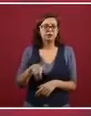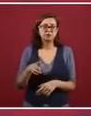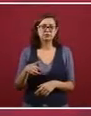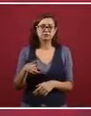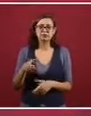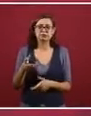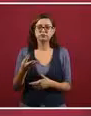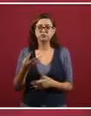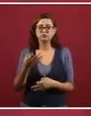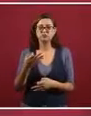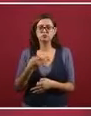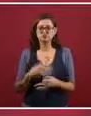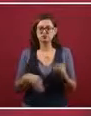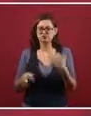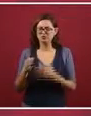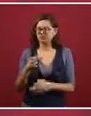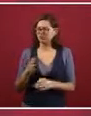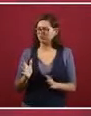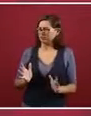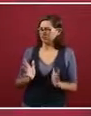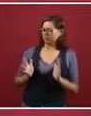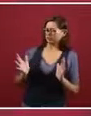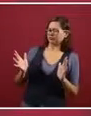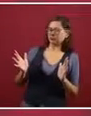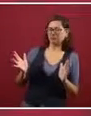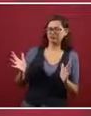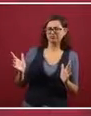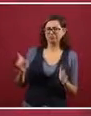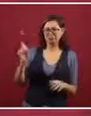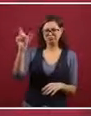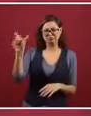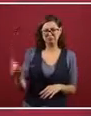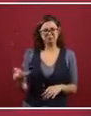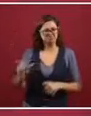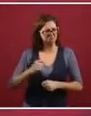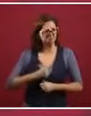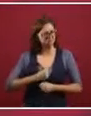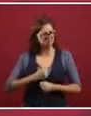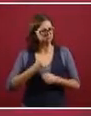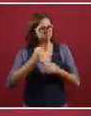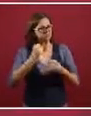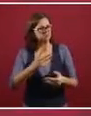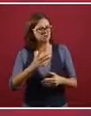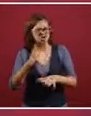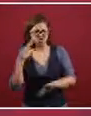porque es una expresión pues muy fuerte, una cosa muy